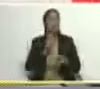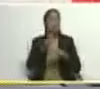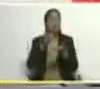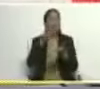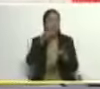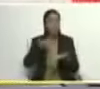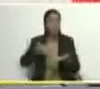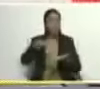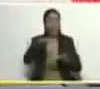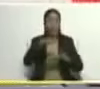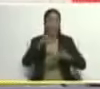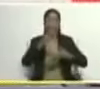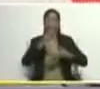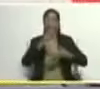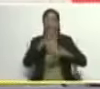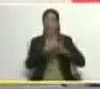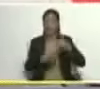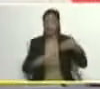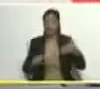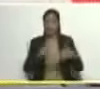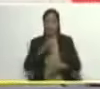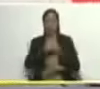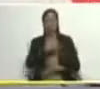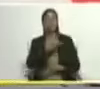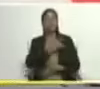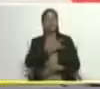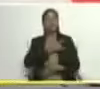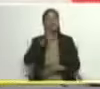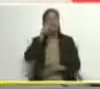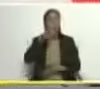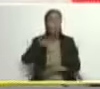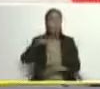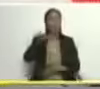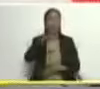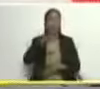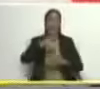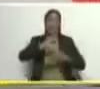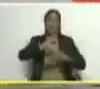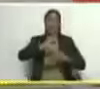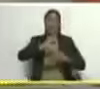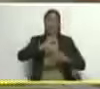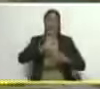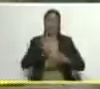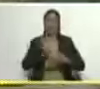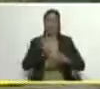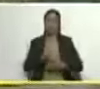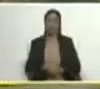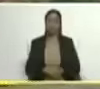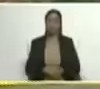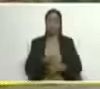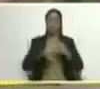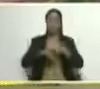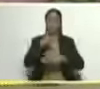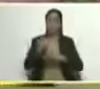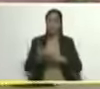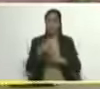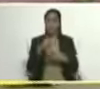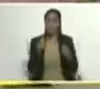Nuestra América. La Universidad de los Pueblos del ALBA, un proyecto motivante,